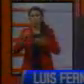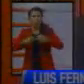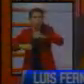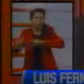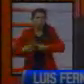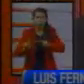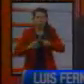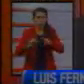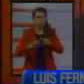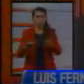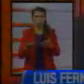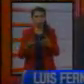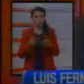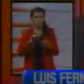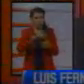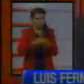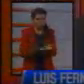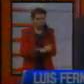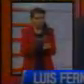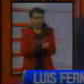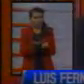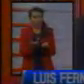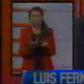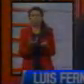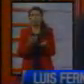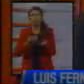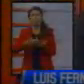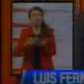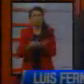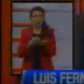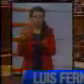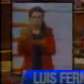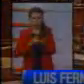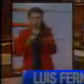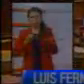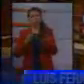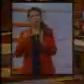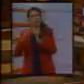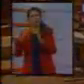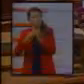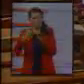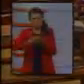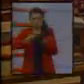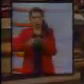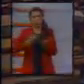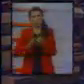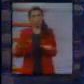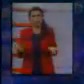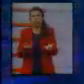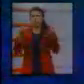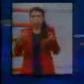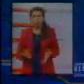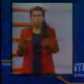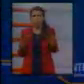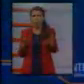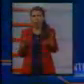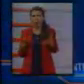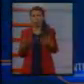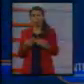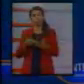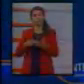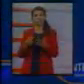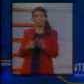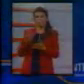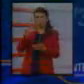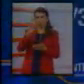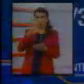impuesto injusto del que se va a aprovechar una vez más el fisco. Según el proyecto, la recaudación del 75% del impuesto